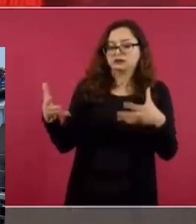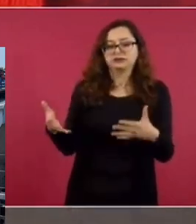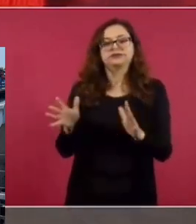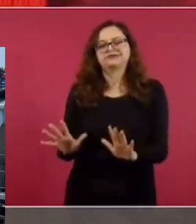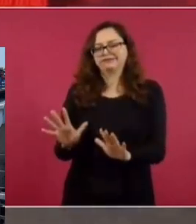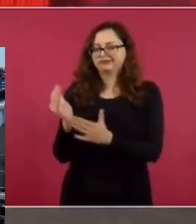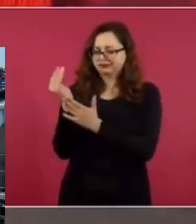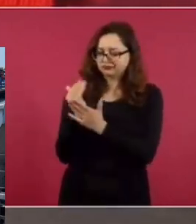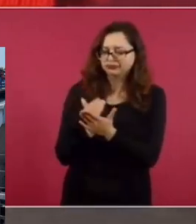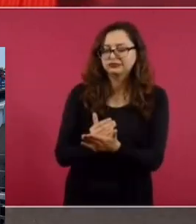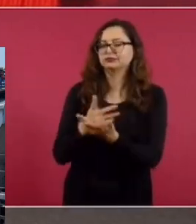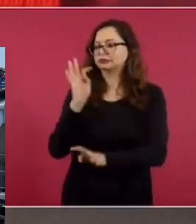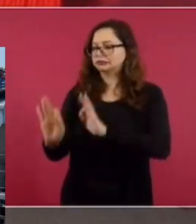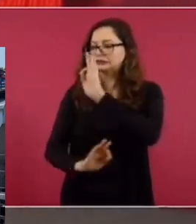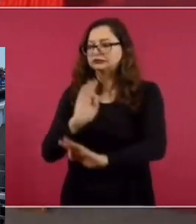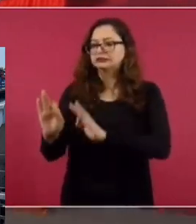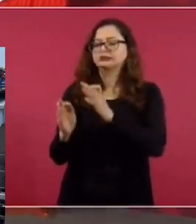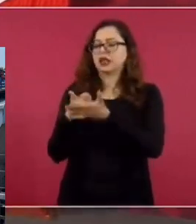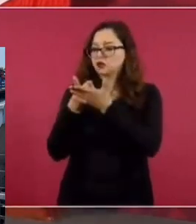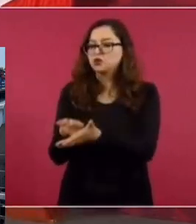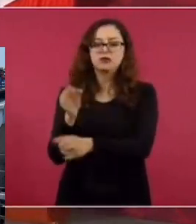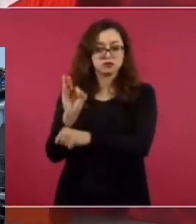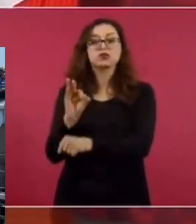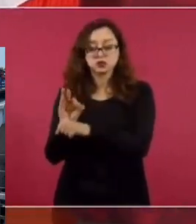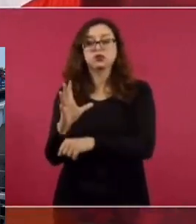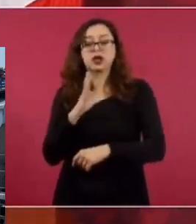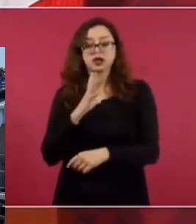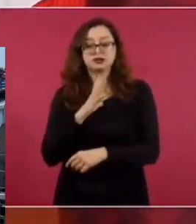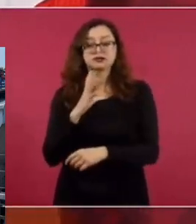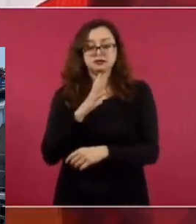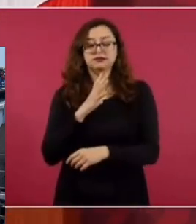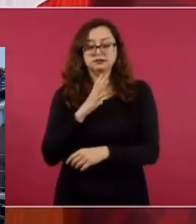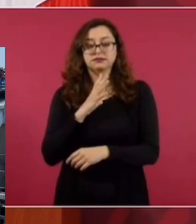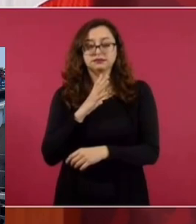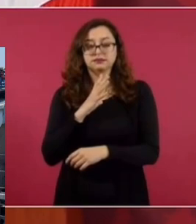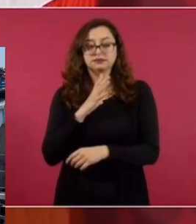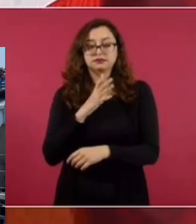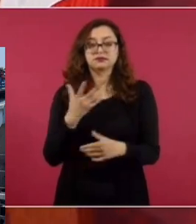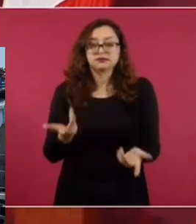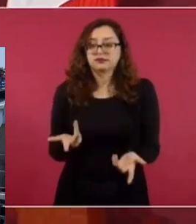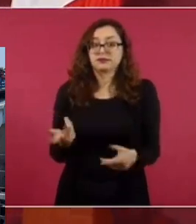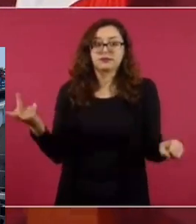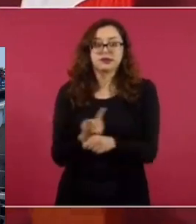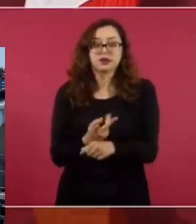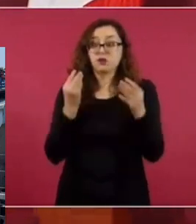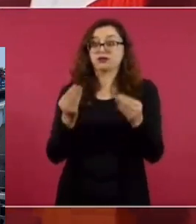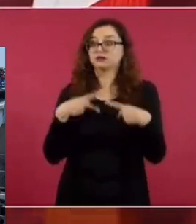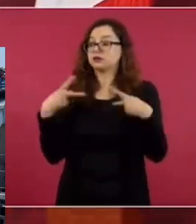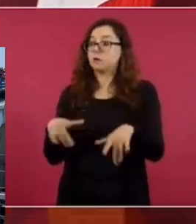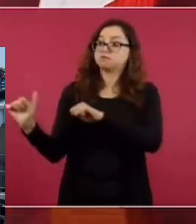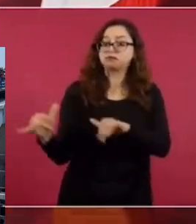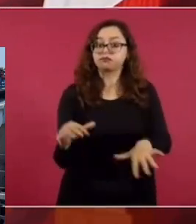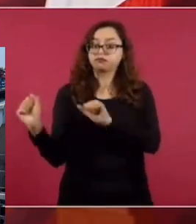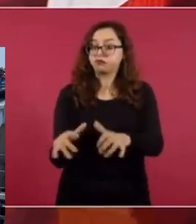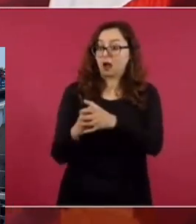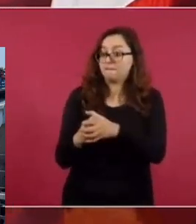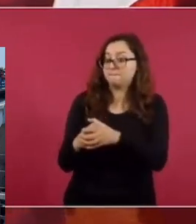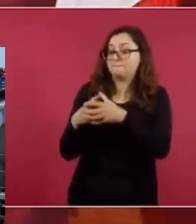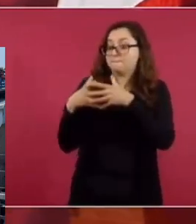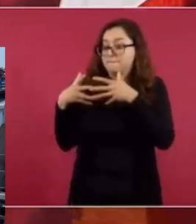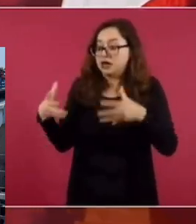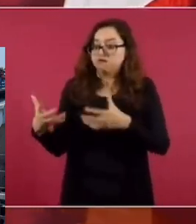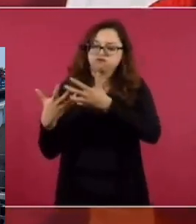migrantes no sean maltratados, se les protege, porque sí, aumenta la cantidad. Y si se